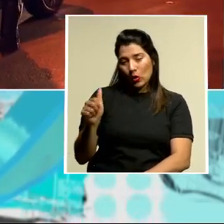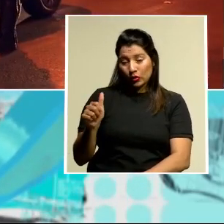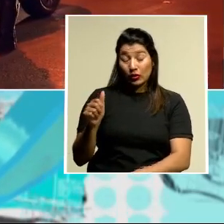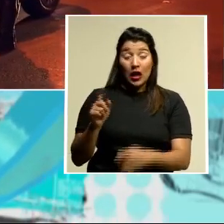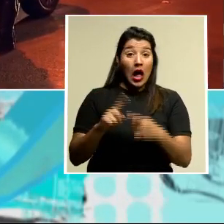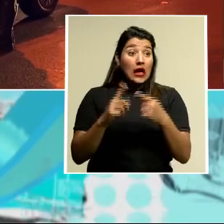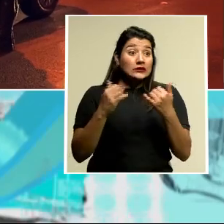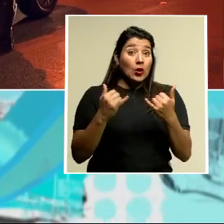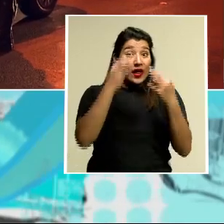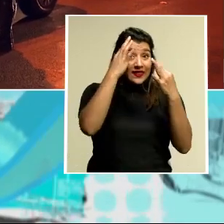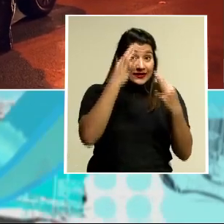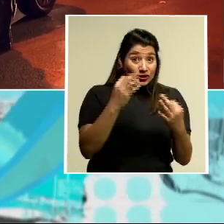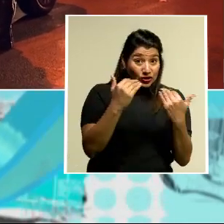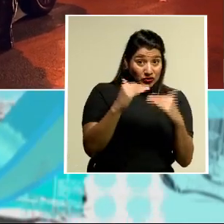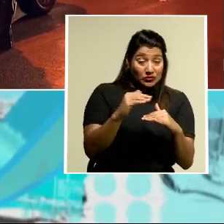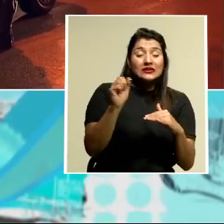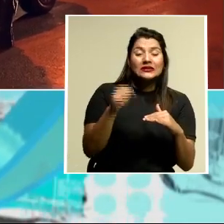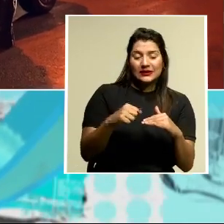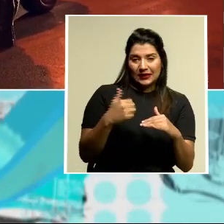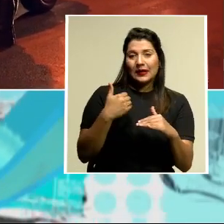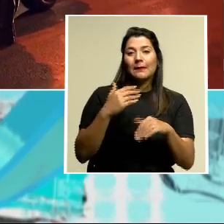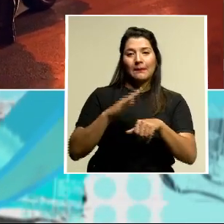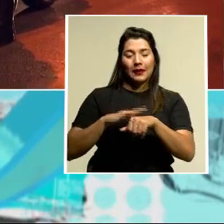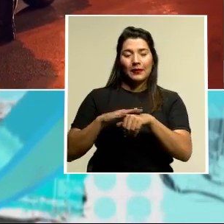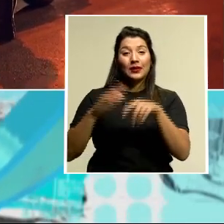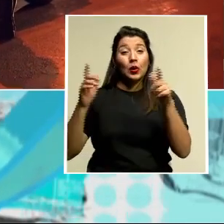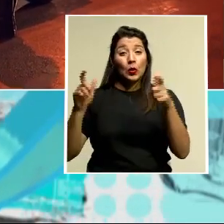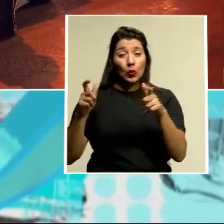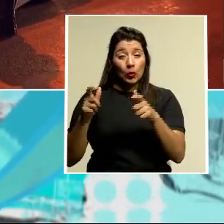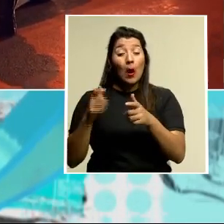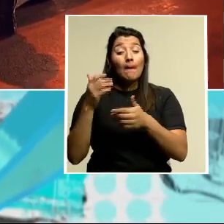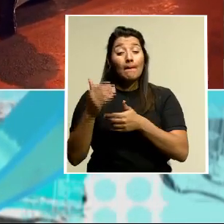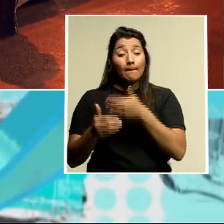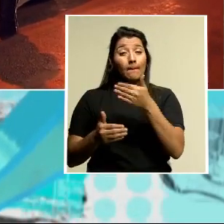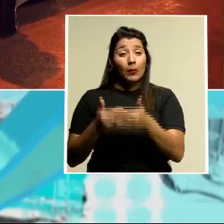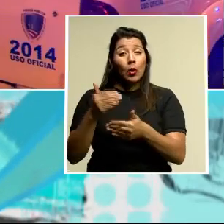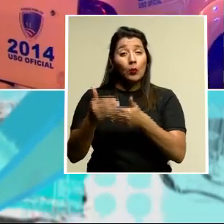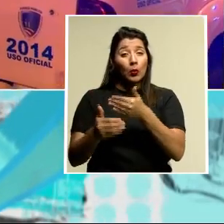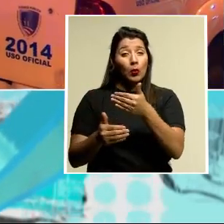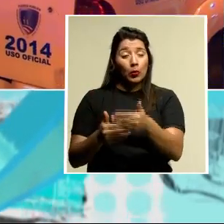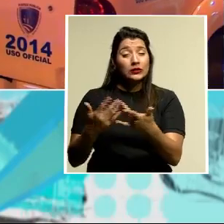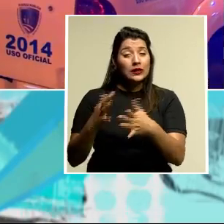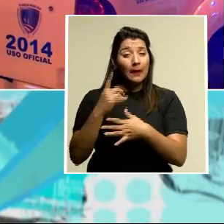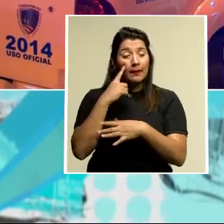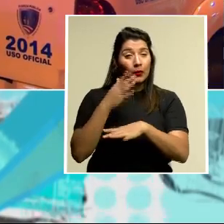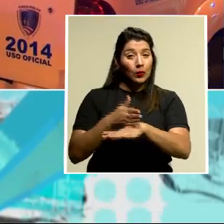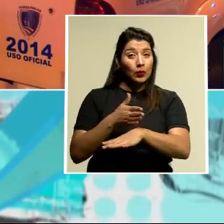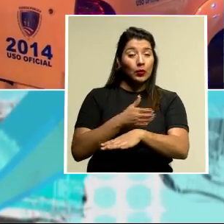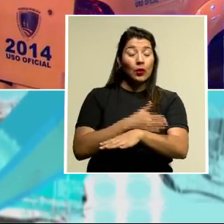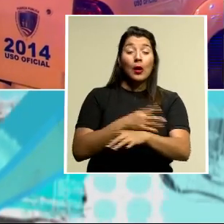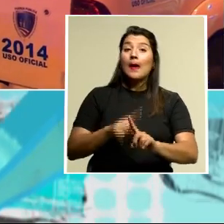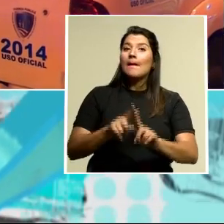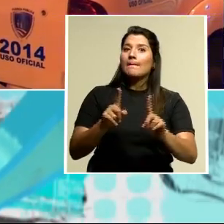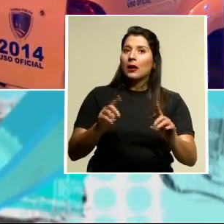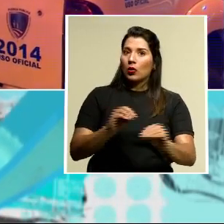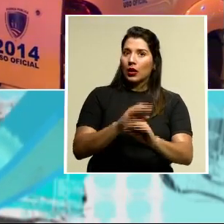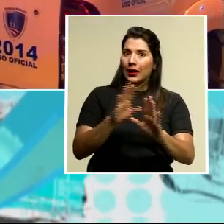la situación, puede ser que haya algunas variantes en la estabilidad. Hasta el momento llevamos una estabilidad